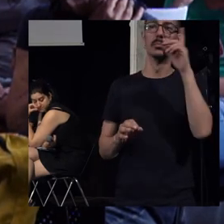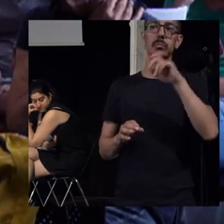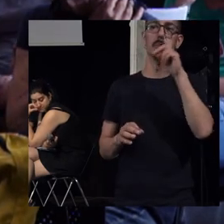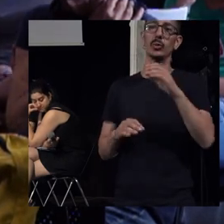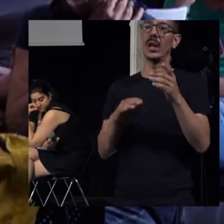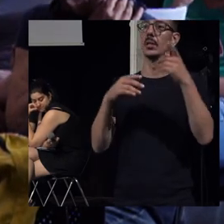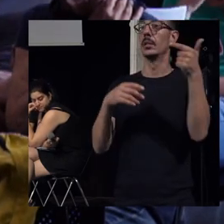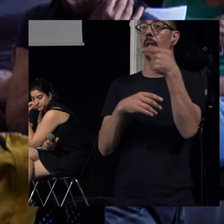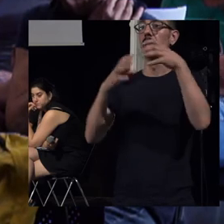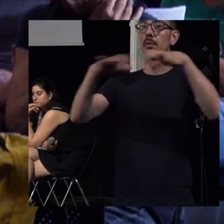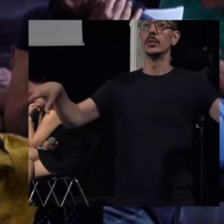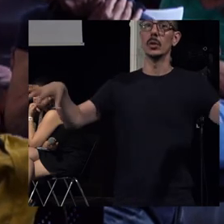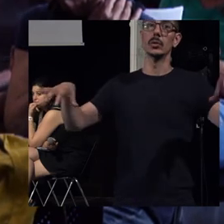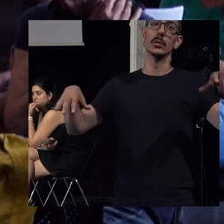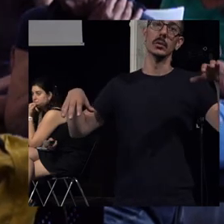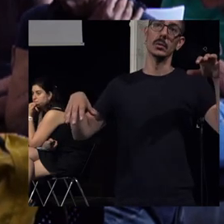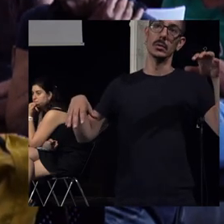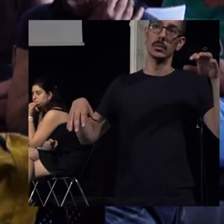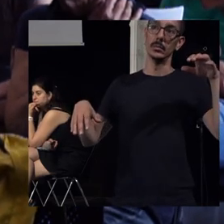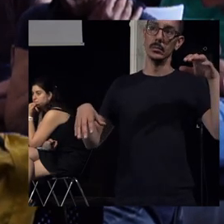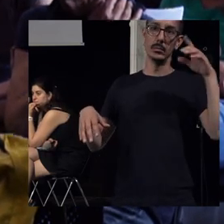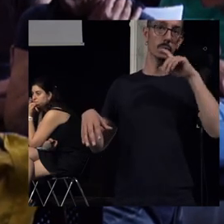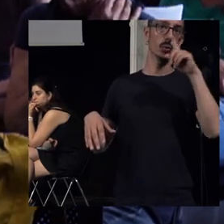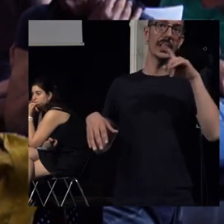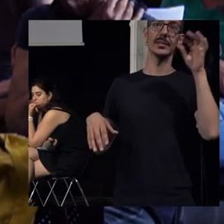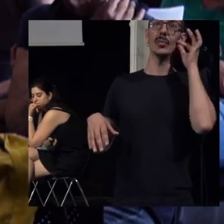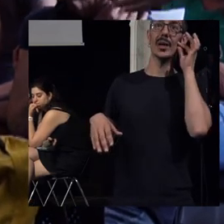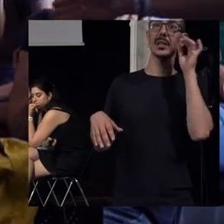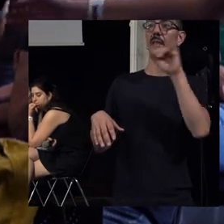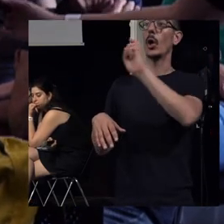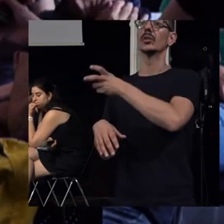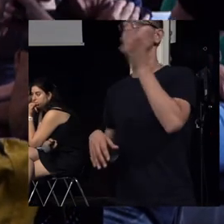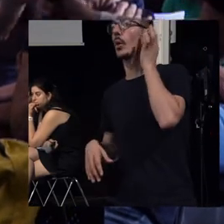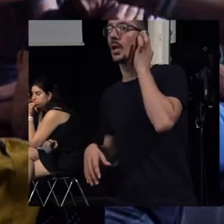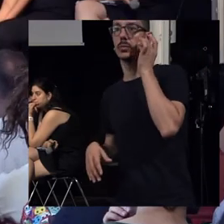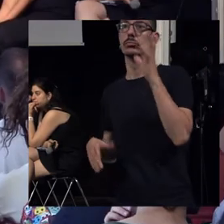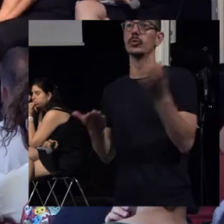esa división entre las putas y las otras, ¿no?